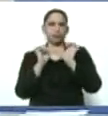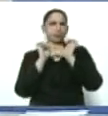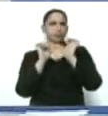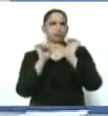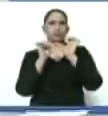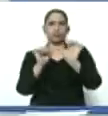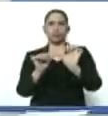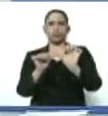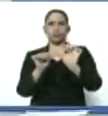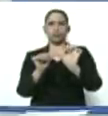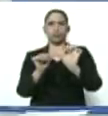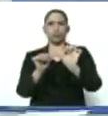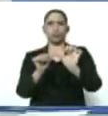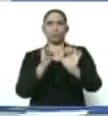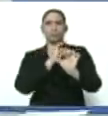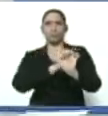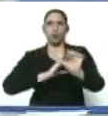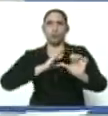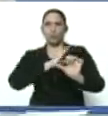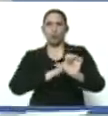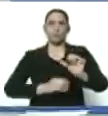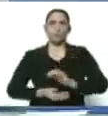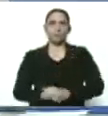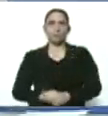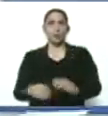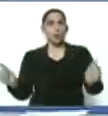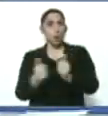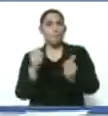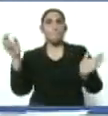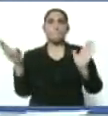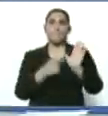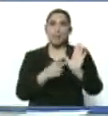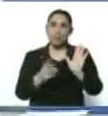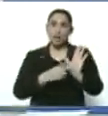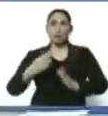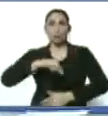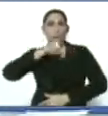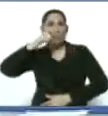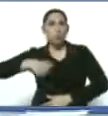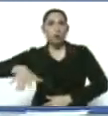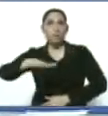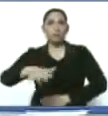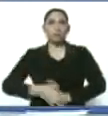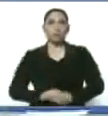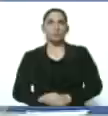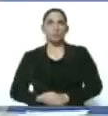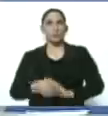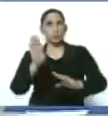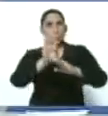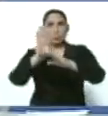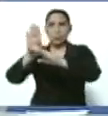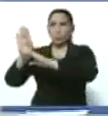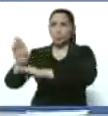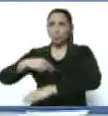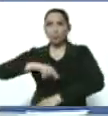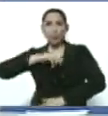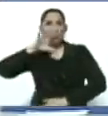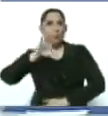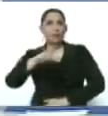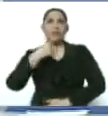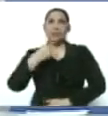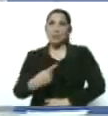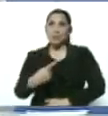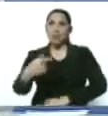una conexión con la verdad a nuestro pueblo, protegiendo a nuestro país, como dice el